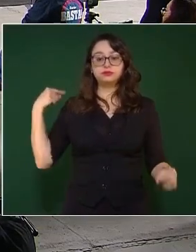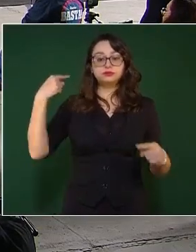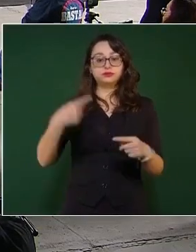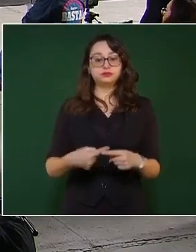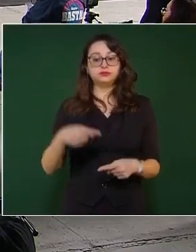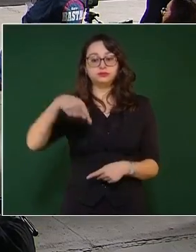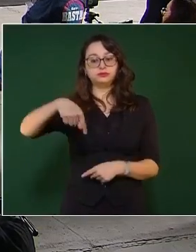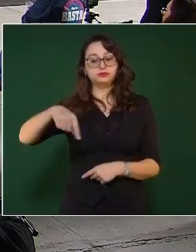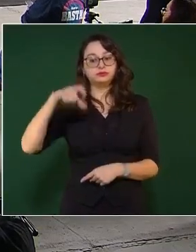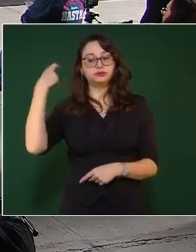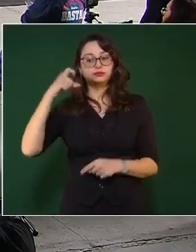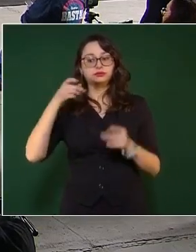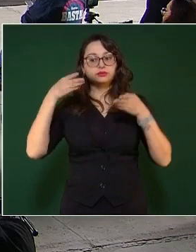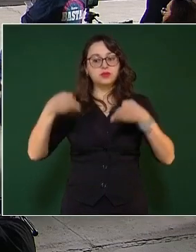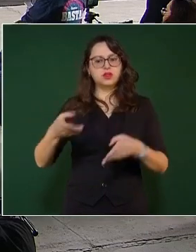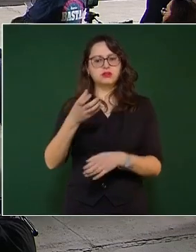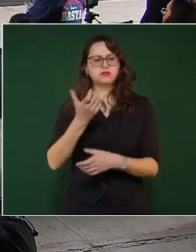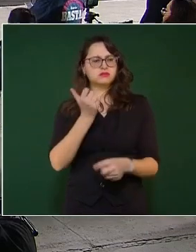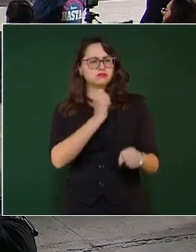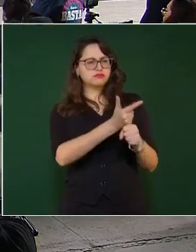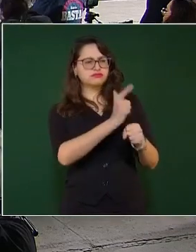en el Estado resalta